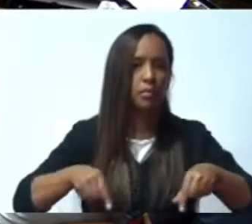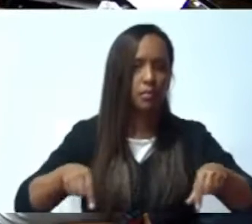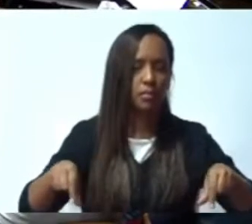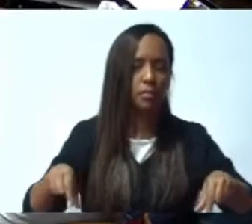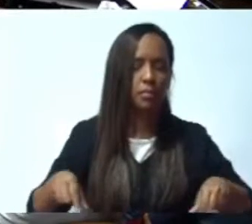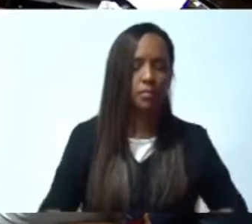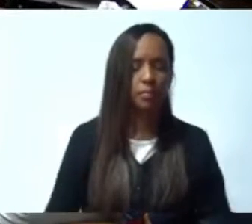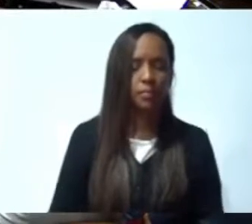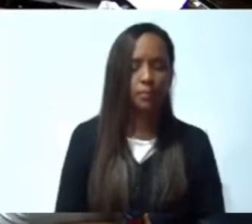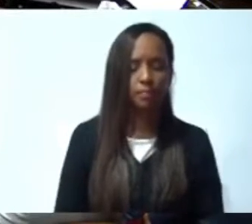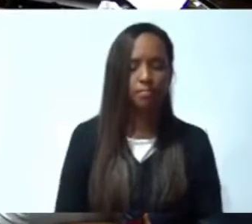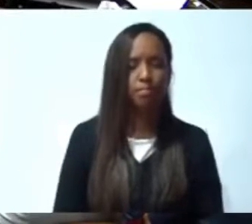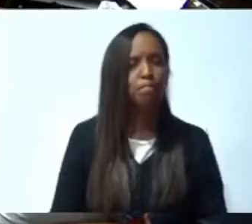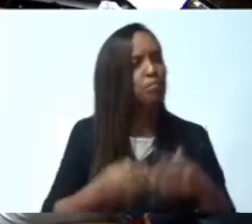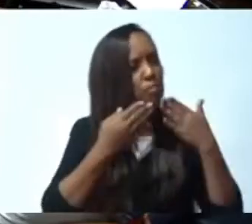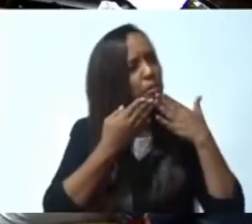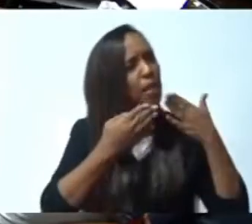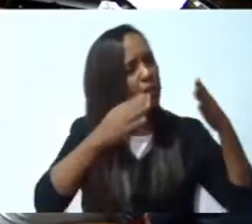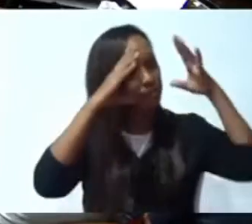Gracias, presidente.